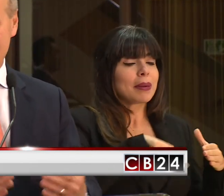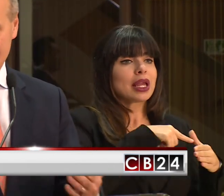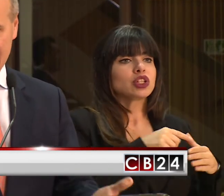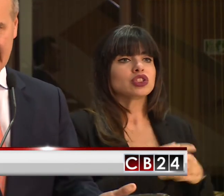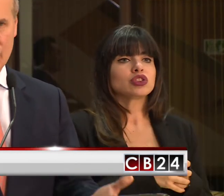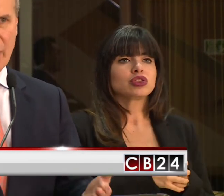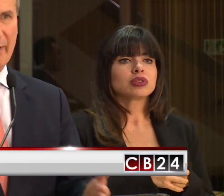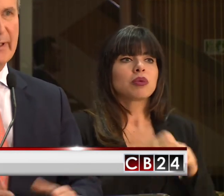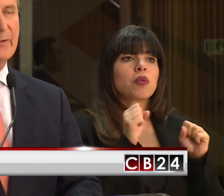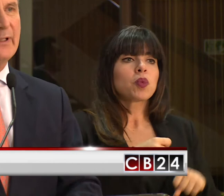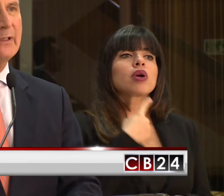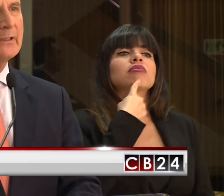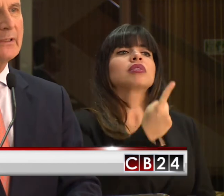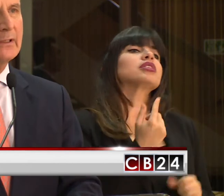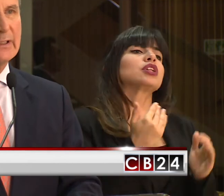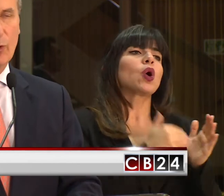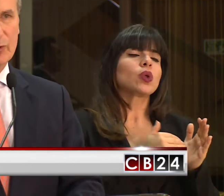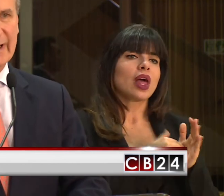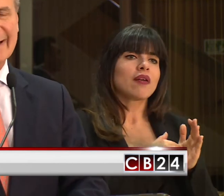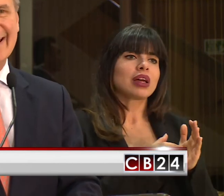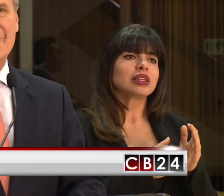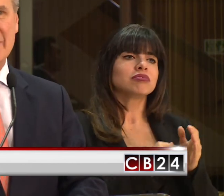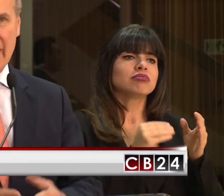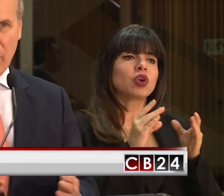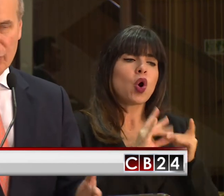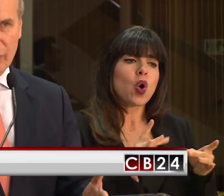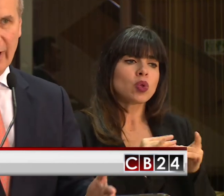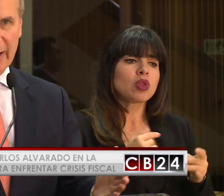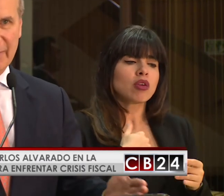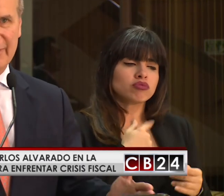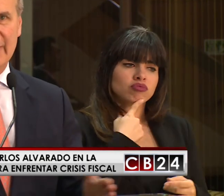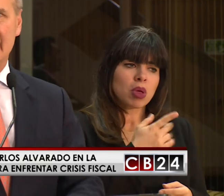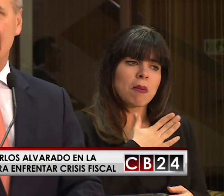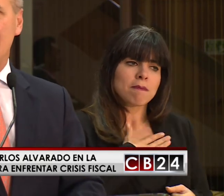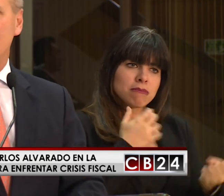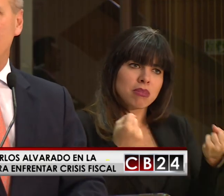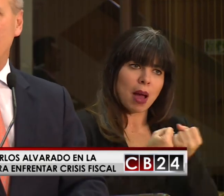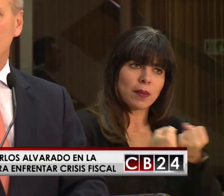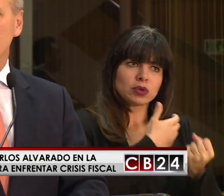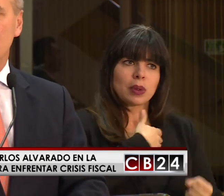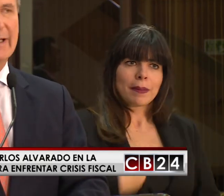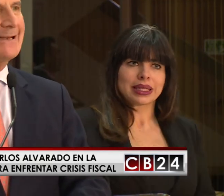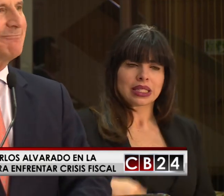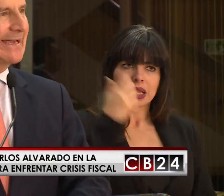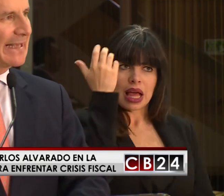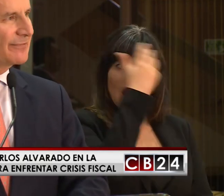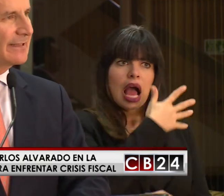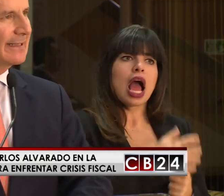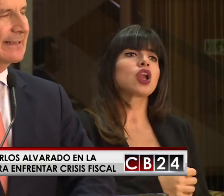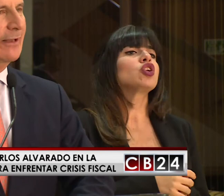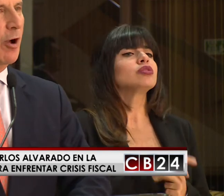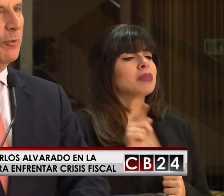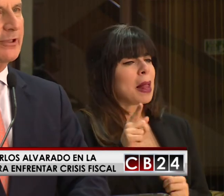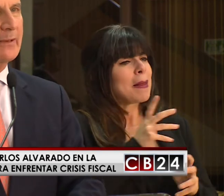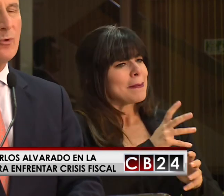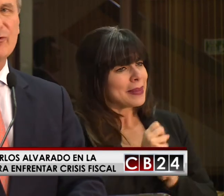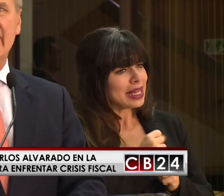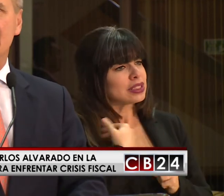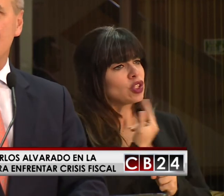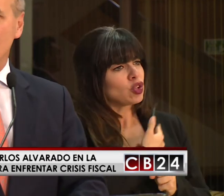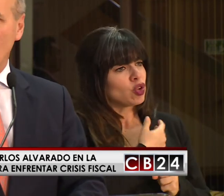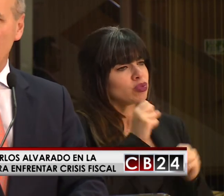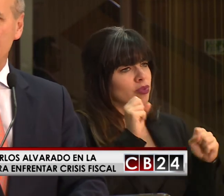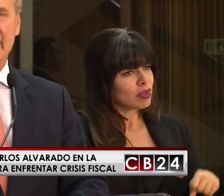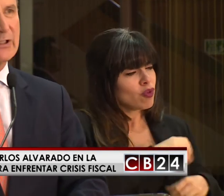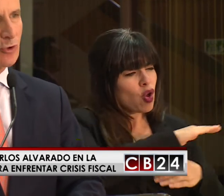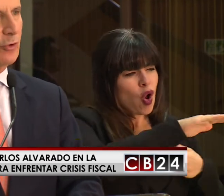en decir nuevamente y contar de mi apoyo al presidente Alvarado. Merece que lo apoyemos